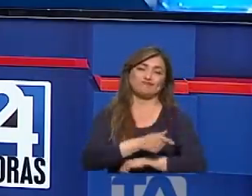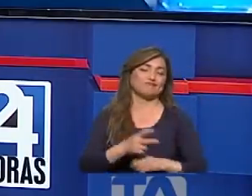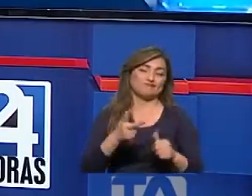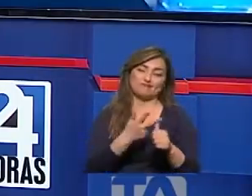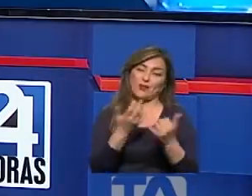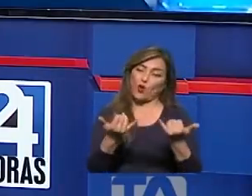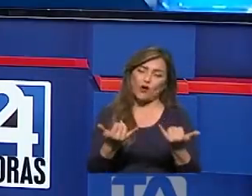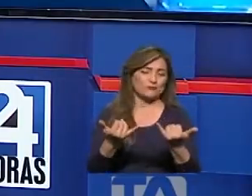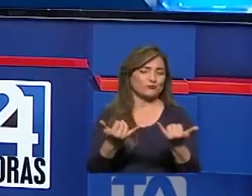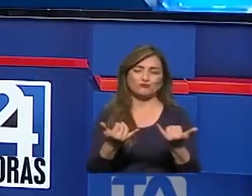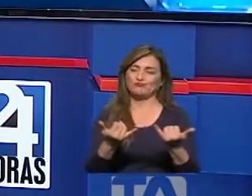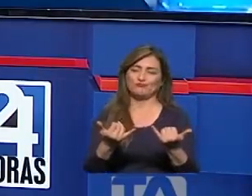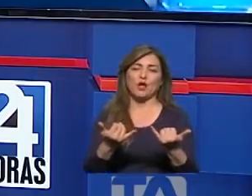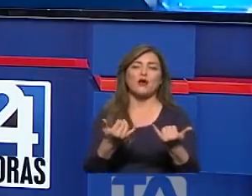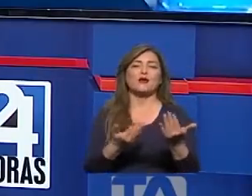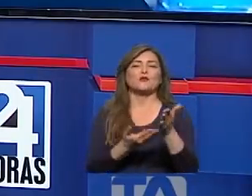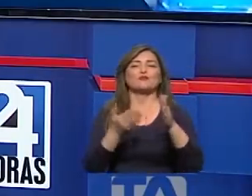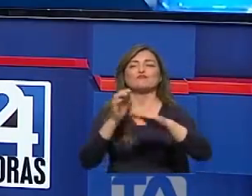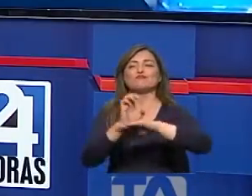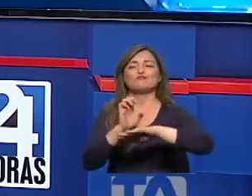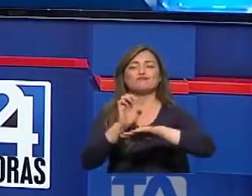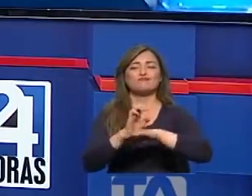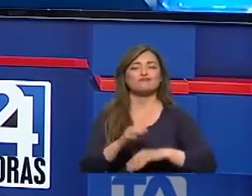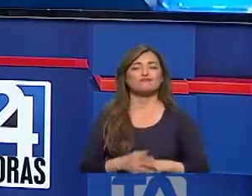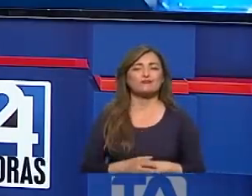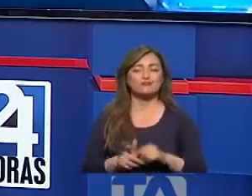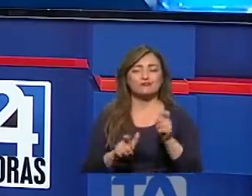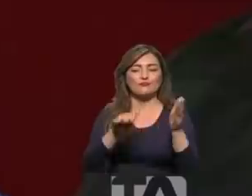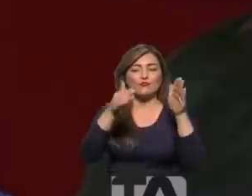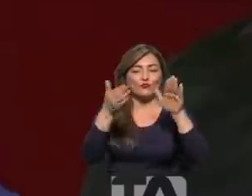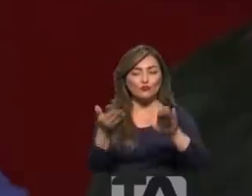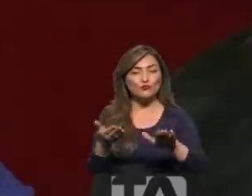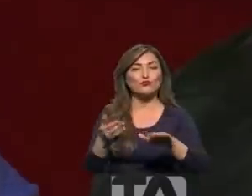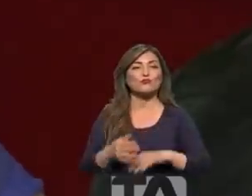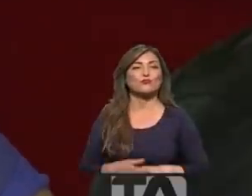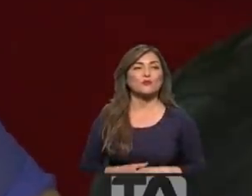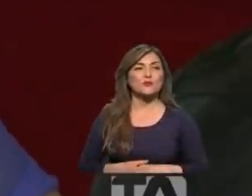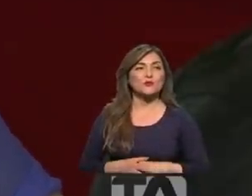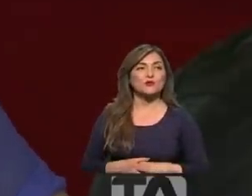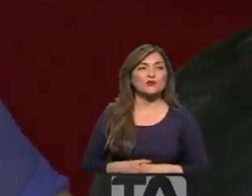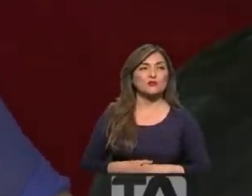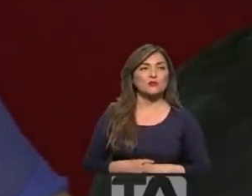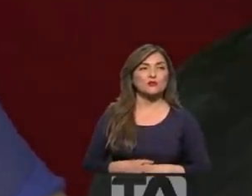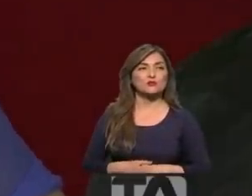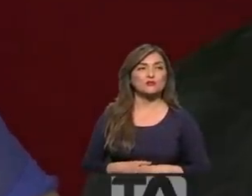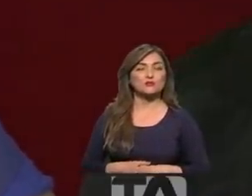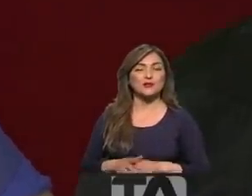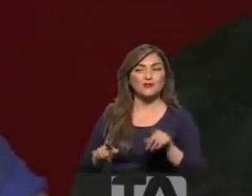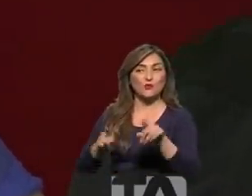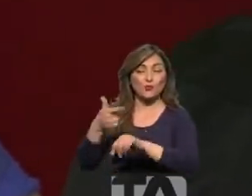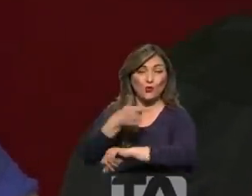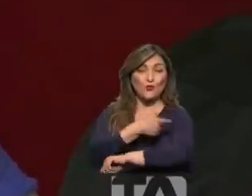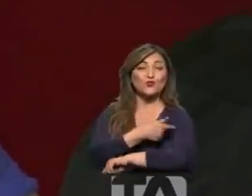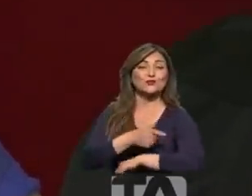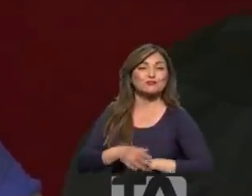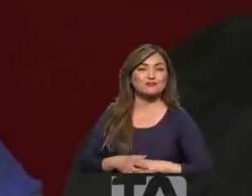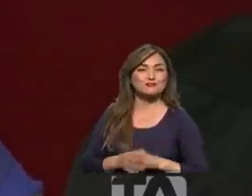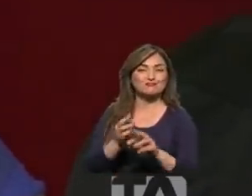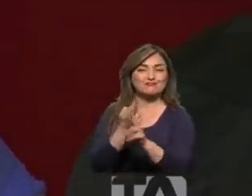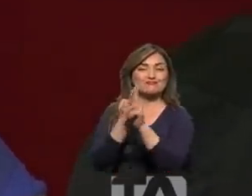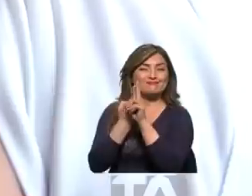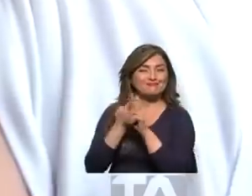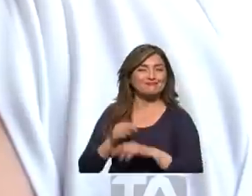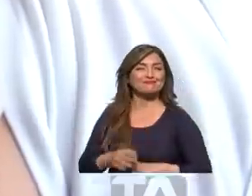por ahora. Por ejemplo, en el Ecuador, pues básicamente la mortalidad que nosotros hemos visto en relación a la vacunación está dando resultados.